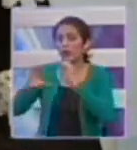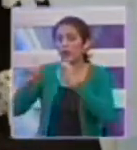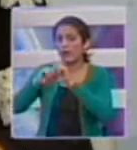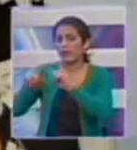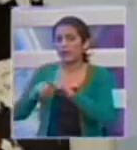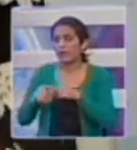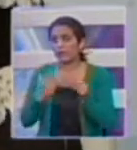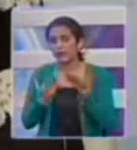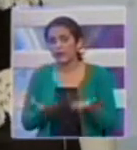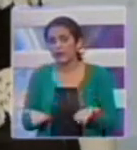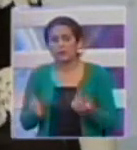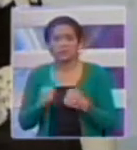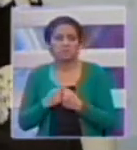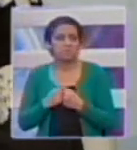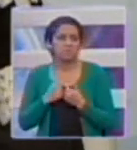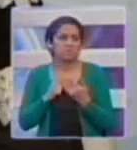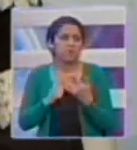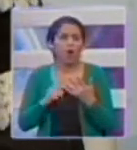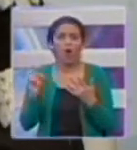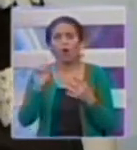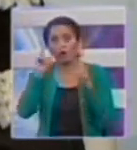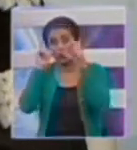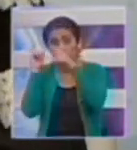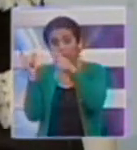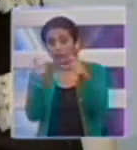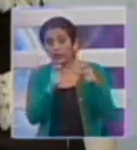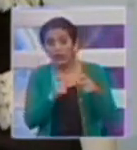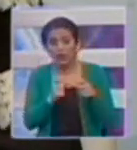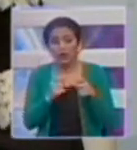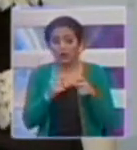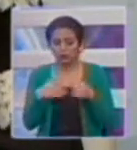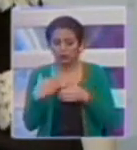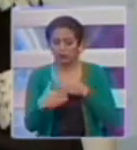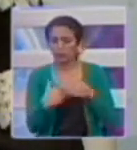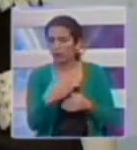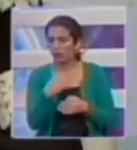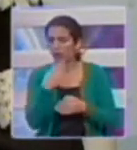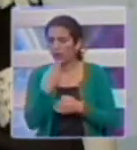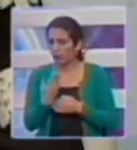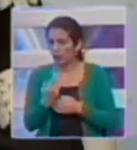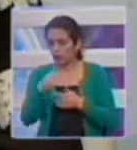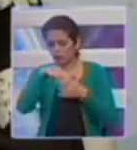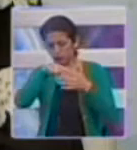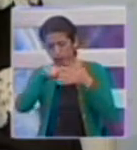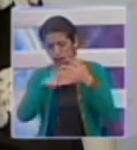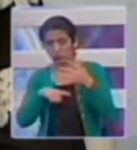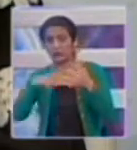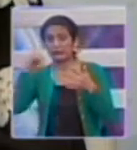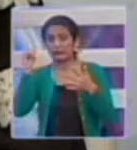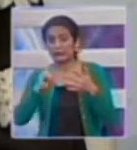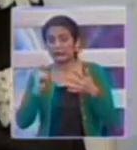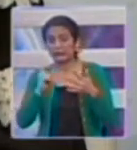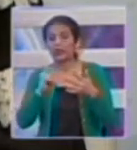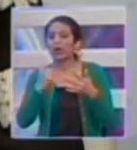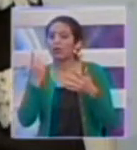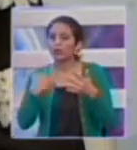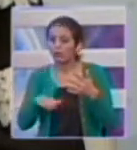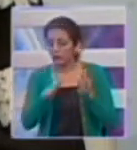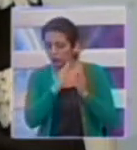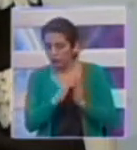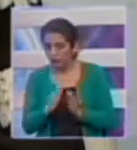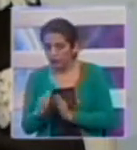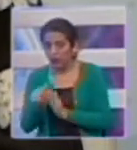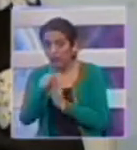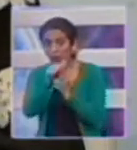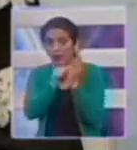en el país, sobre los temas de fiscalización. Es fundamental que tengamos una agenda legislativa mínima, y yo creo que hay